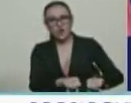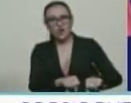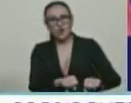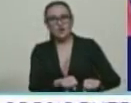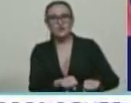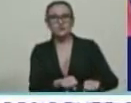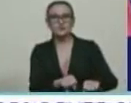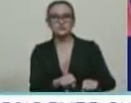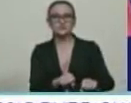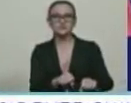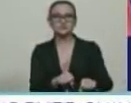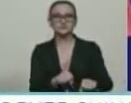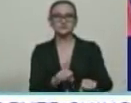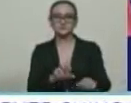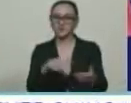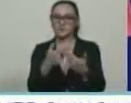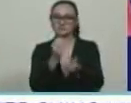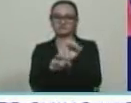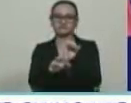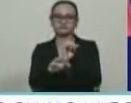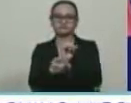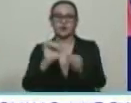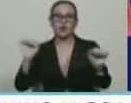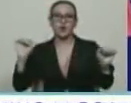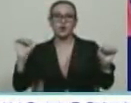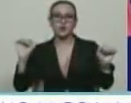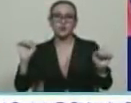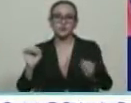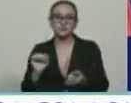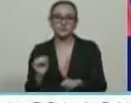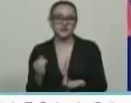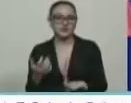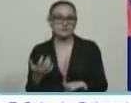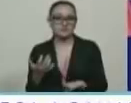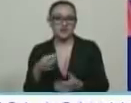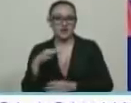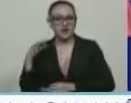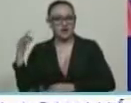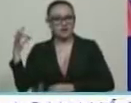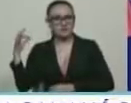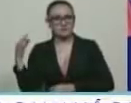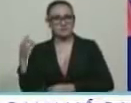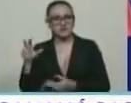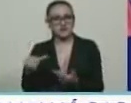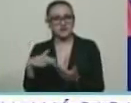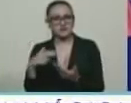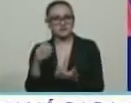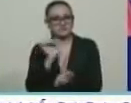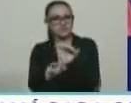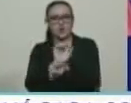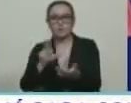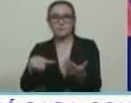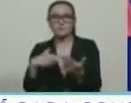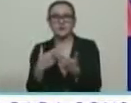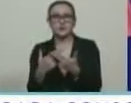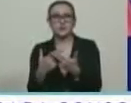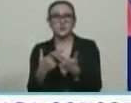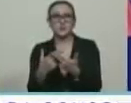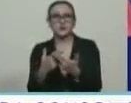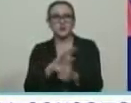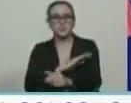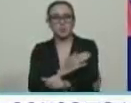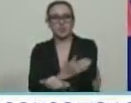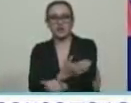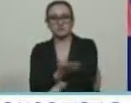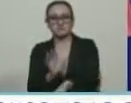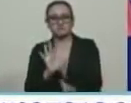utilizan sobre nosotros, y no voy a dejar que nuestras almas sean esclavizadas por su poder. Y